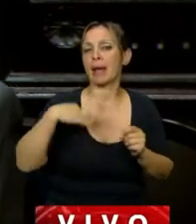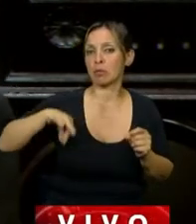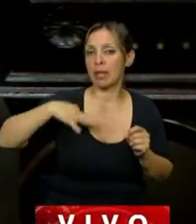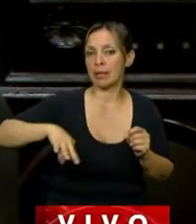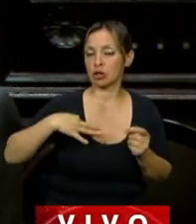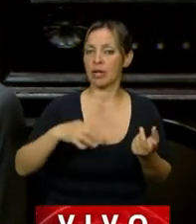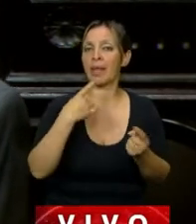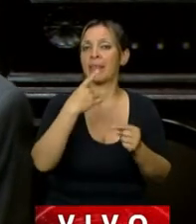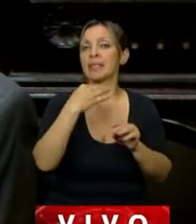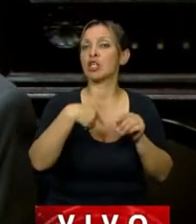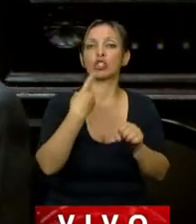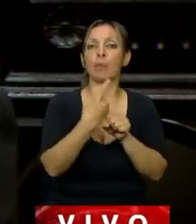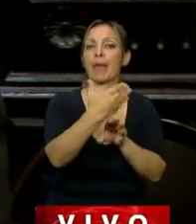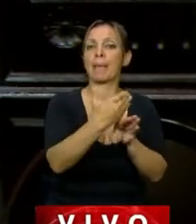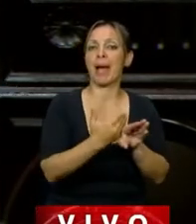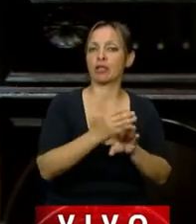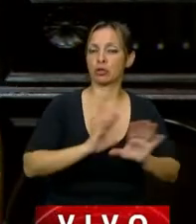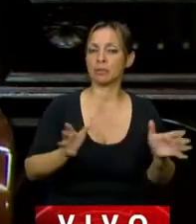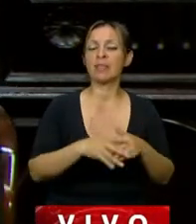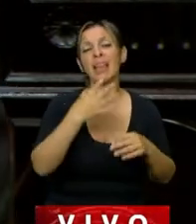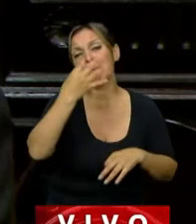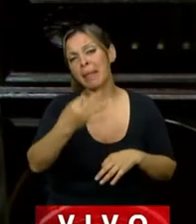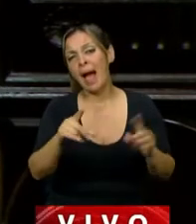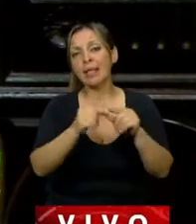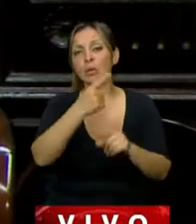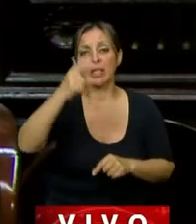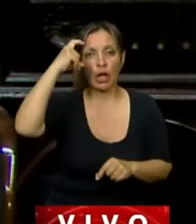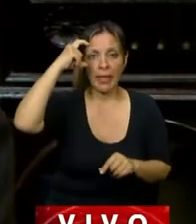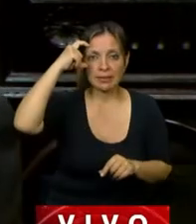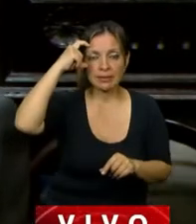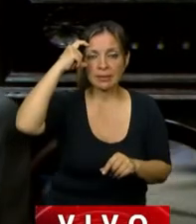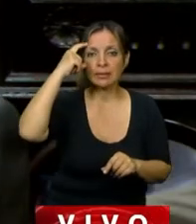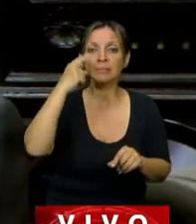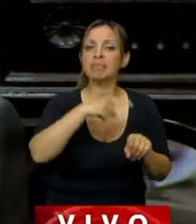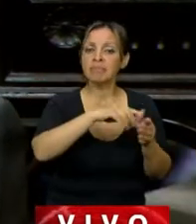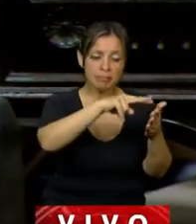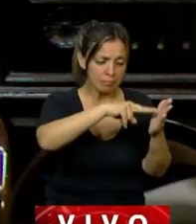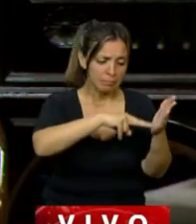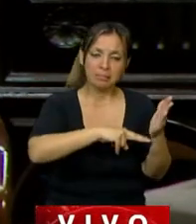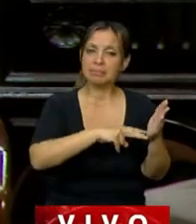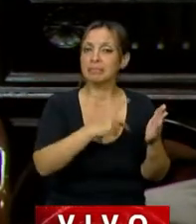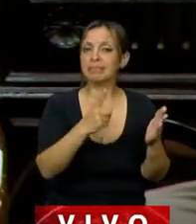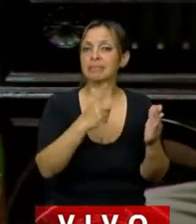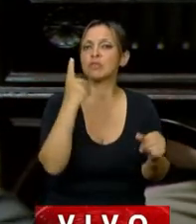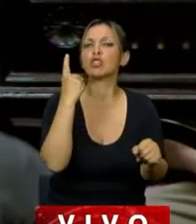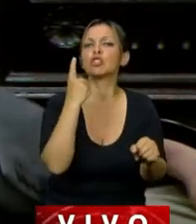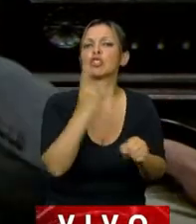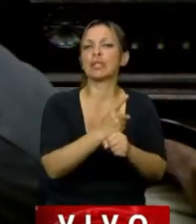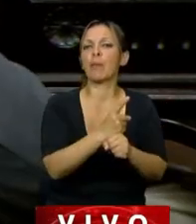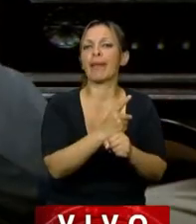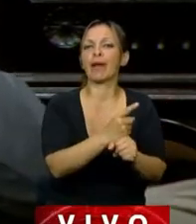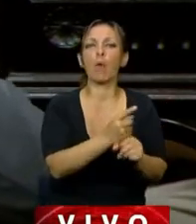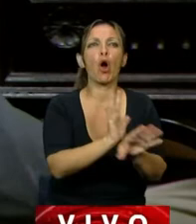básicamente que no pueden ser disminuidas. Miren, la verdad es que el artículo 110 no puede interpretarse de manera estanca,